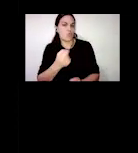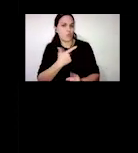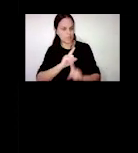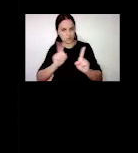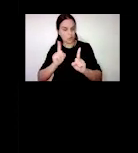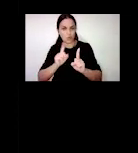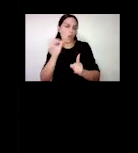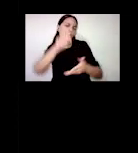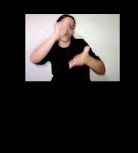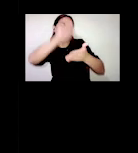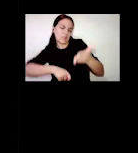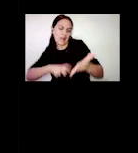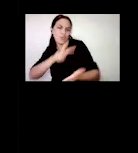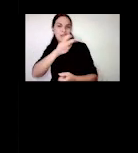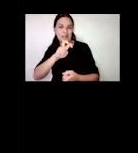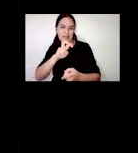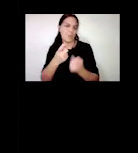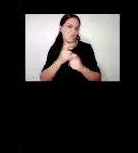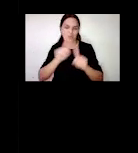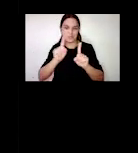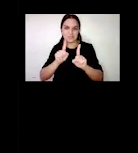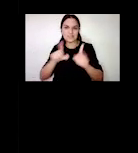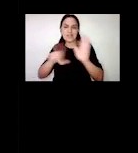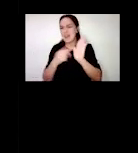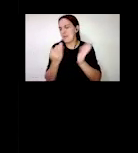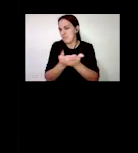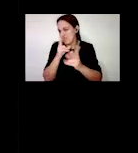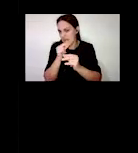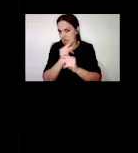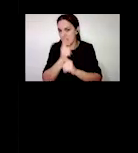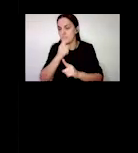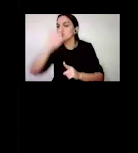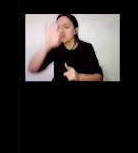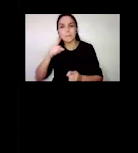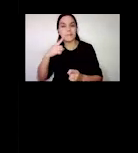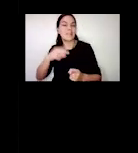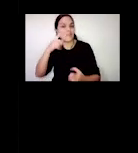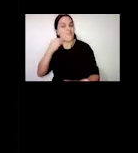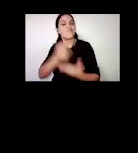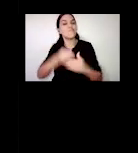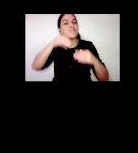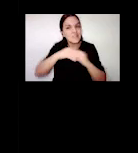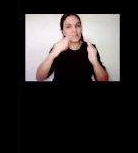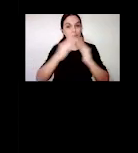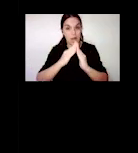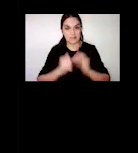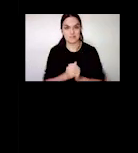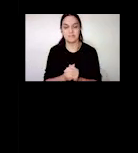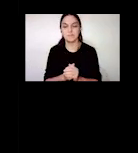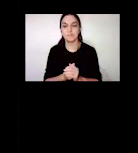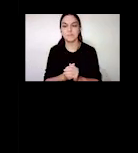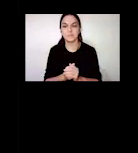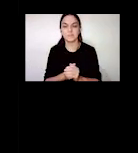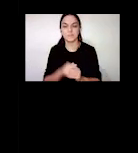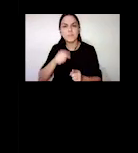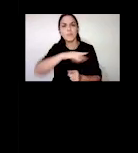un contrato de locación. La ley no pide nada de eso, simplemente pide que viva. Lo único que hace es una salvedad. Estos